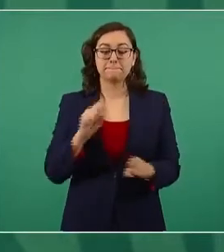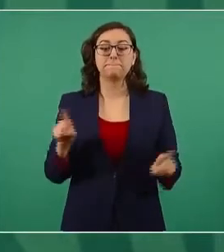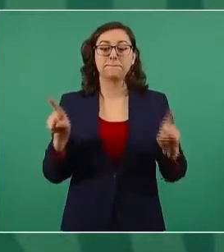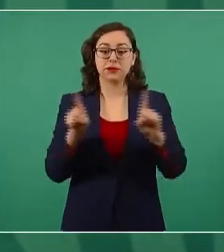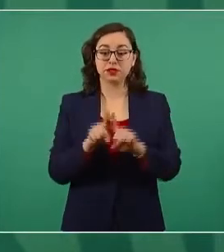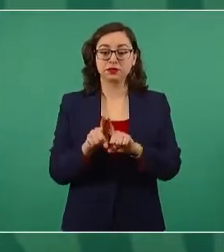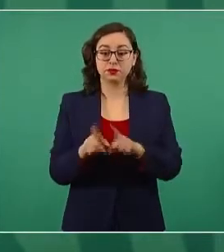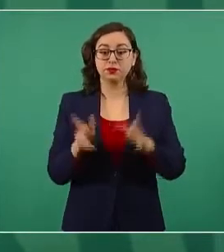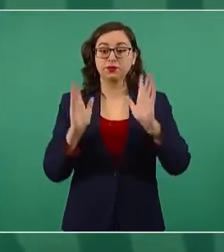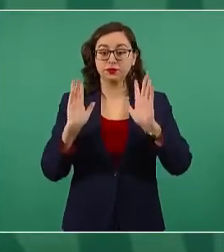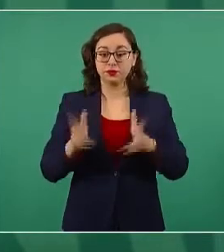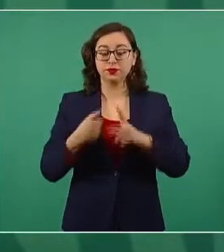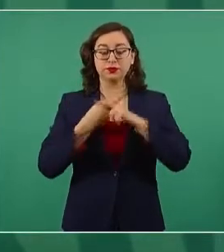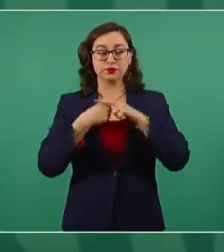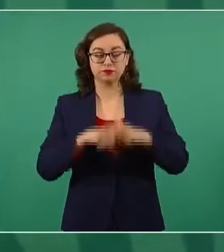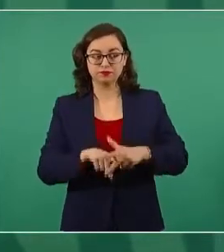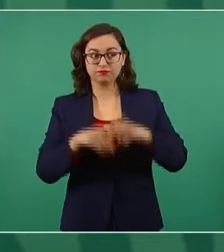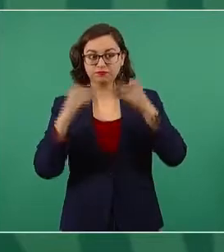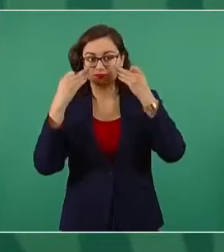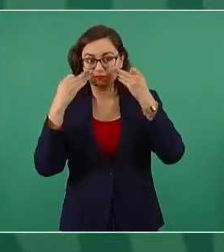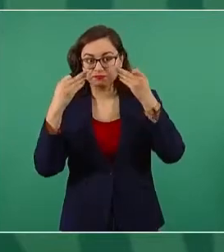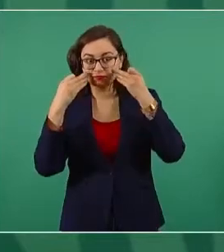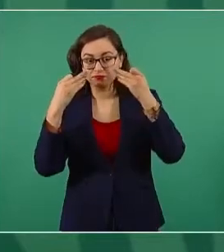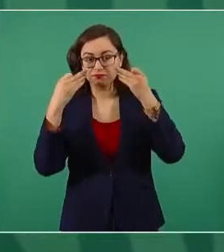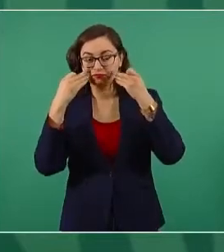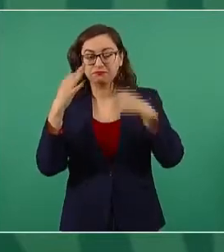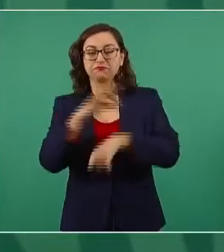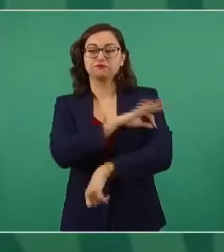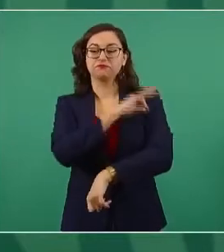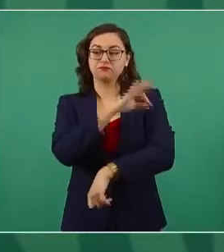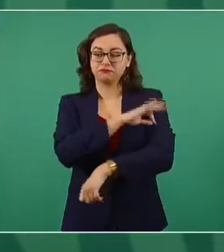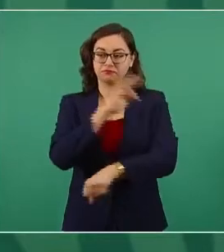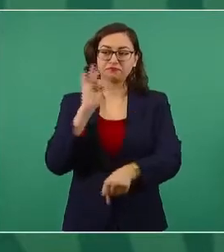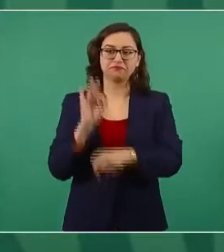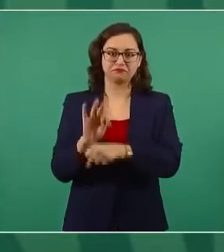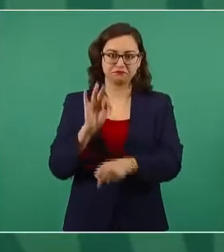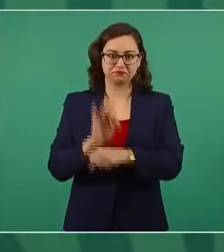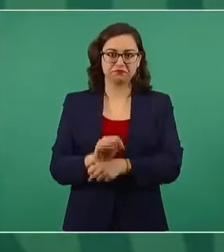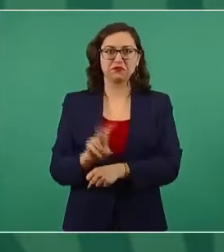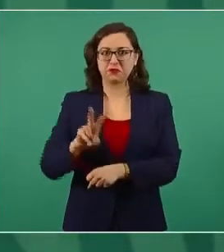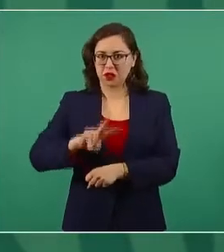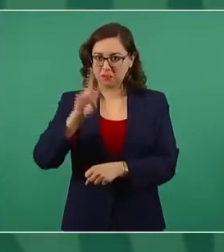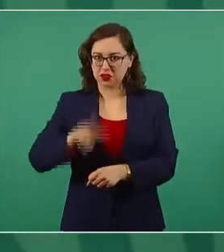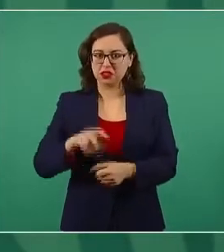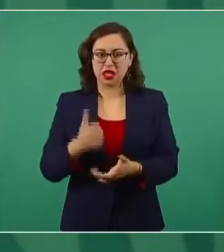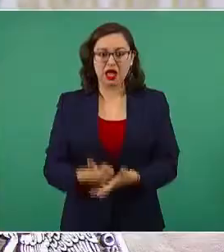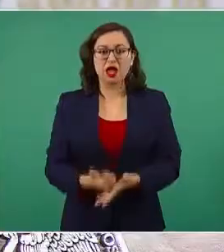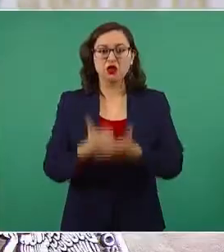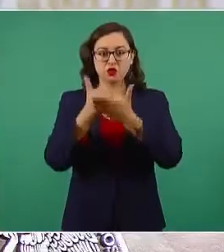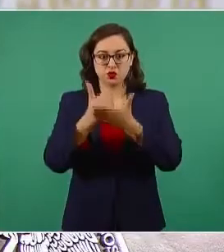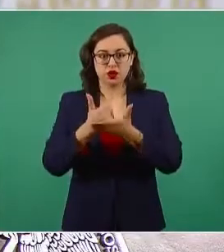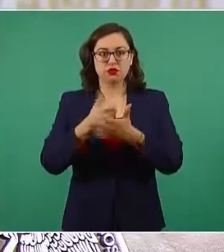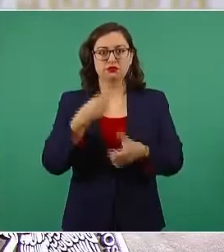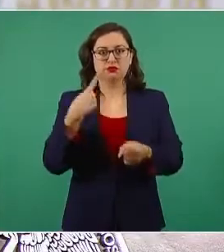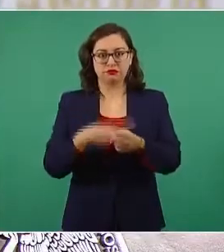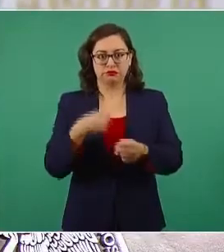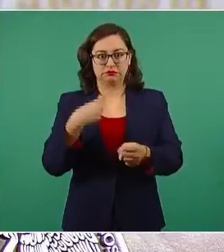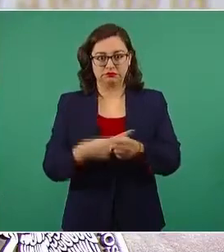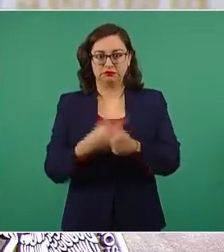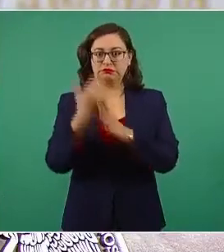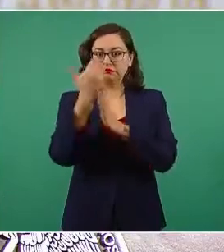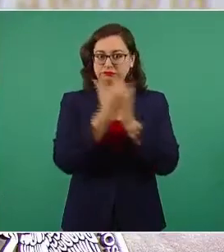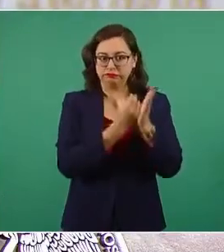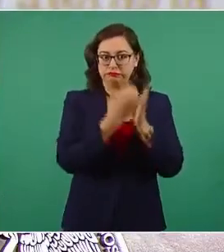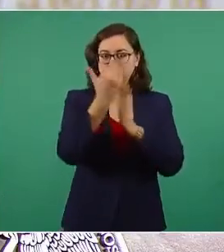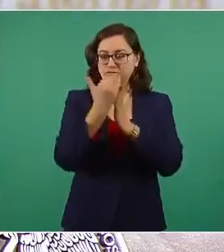ser evidente la eficacia de las vacunas COVID para reducir las infecciones al virus